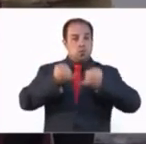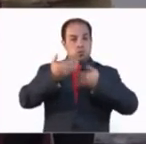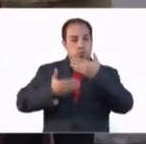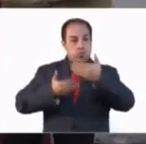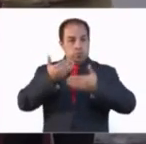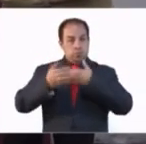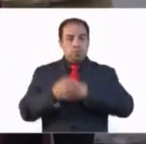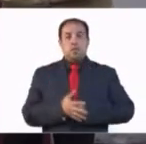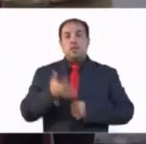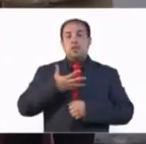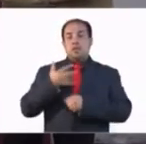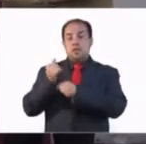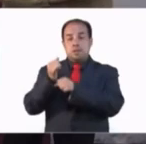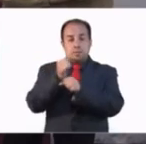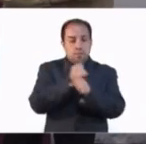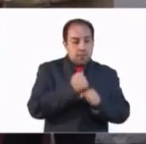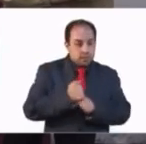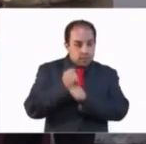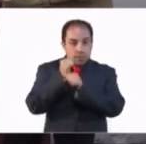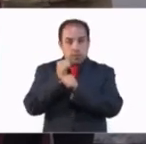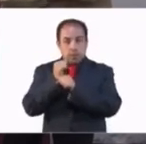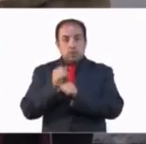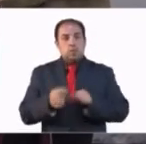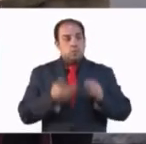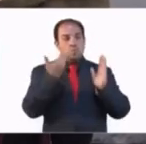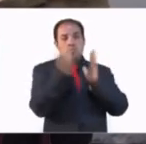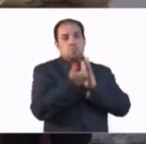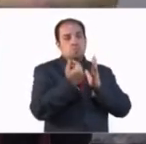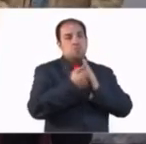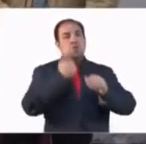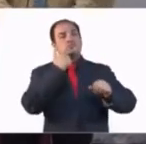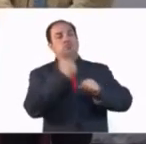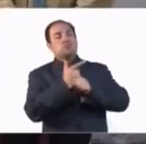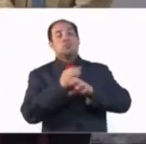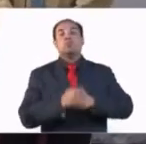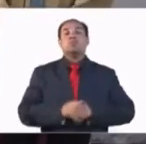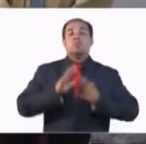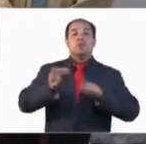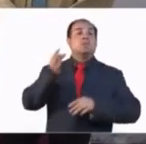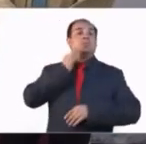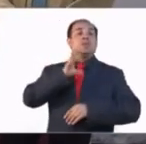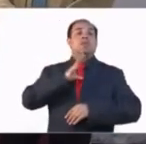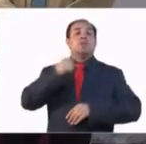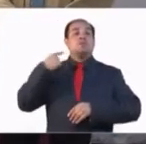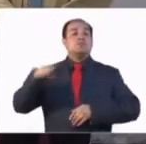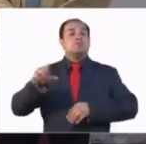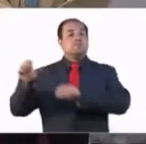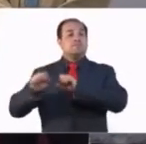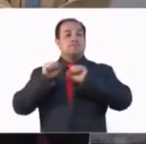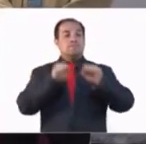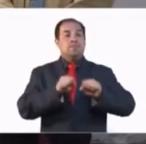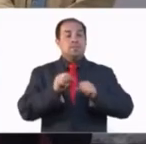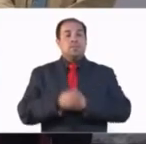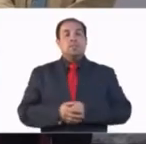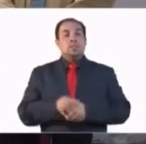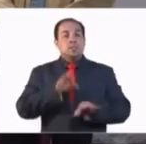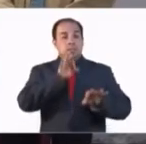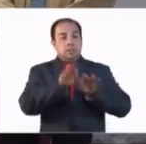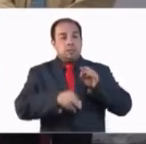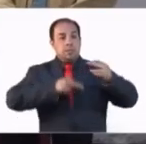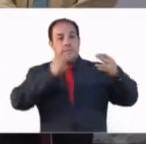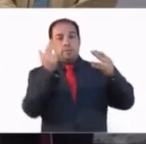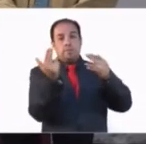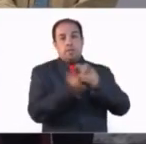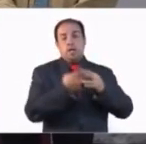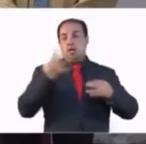los resultados de los cateos, los indicios, la evidencia que se encontró. Hoy ya la Fiscalía cuenta con órdenes de aprehensión por tentativa de homicidio